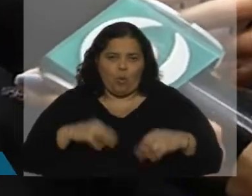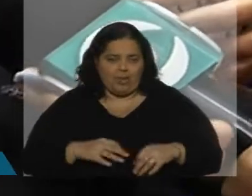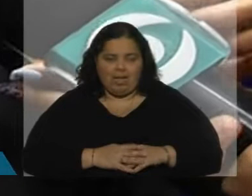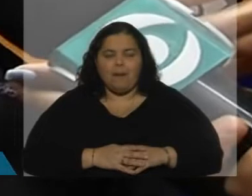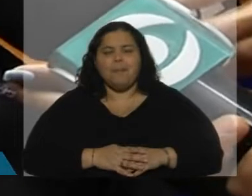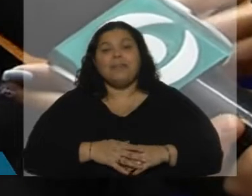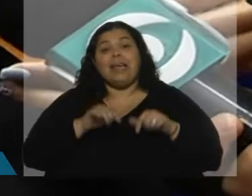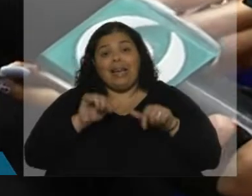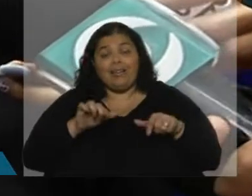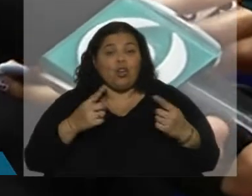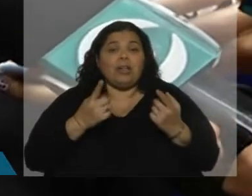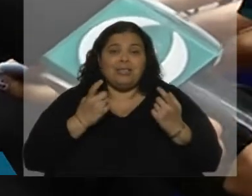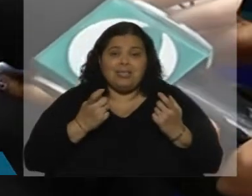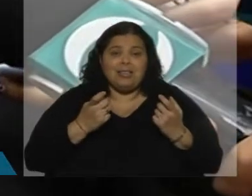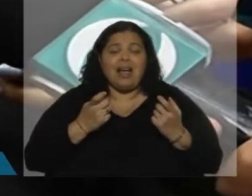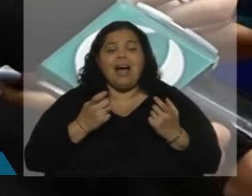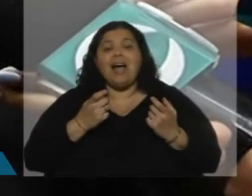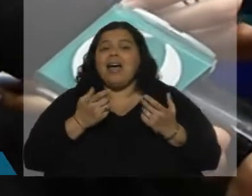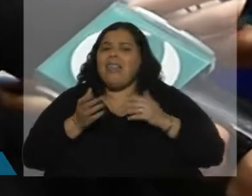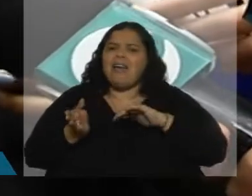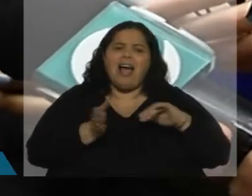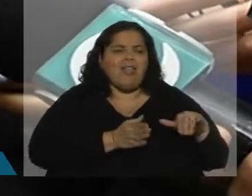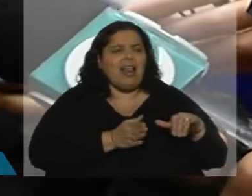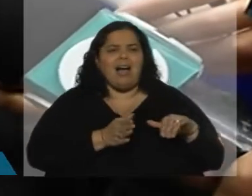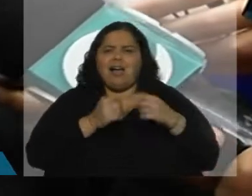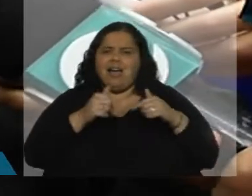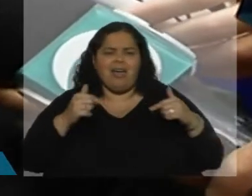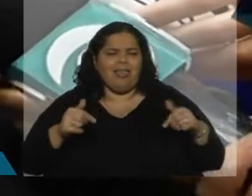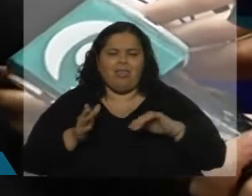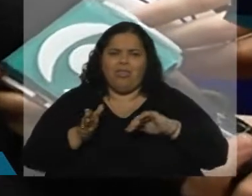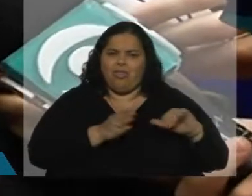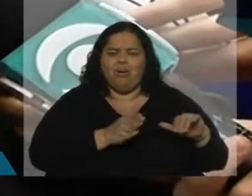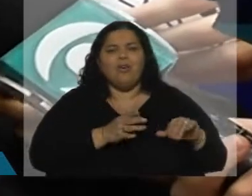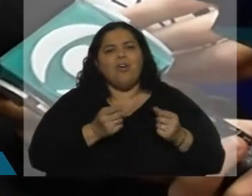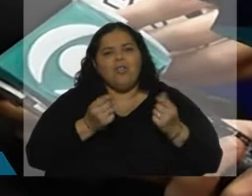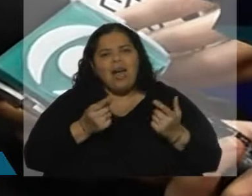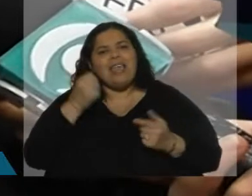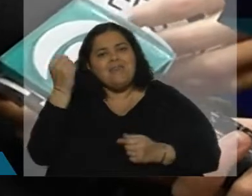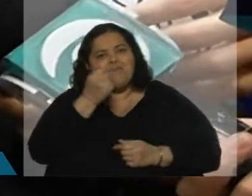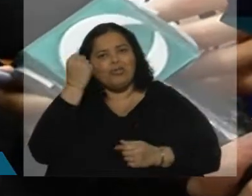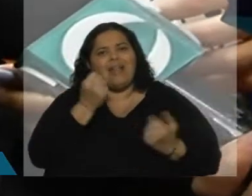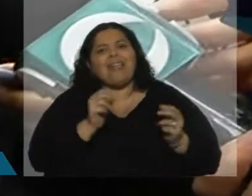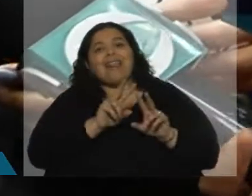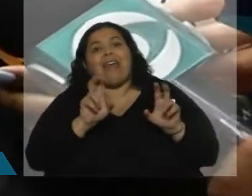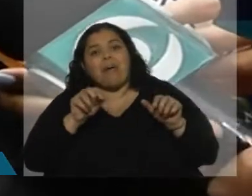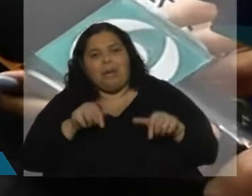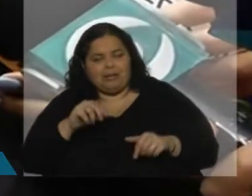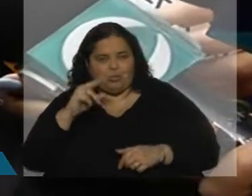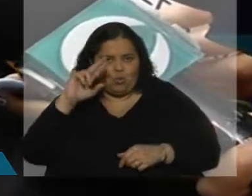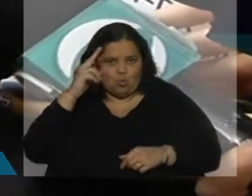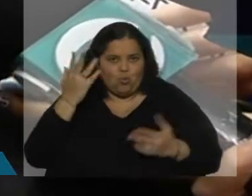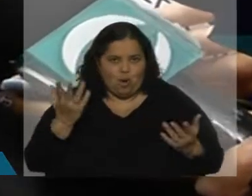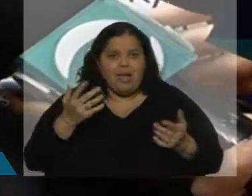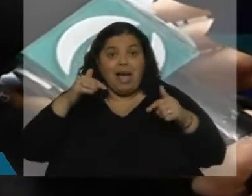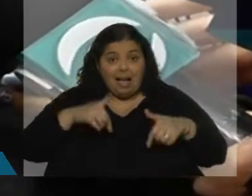es necesario que dejemos de lado muchas cosas y nos pongamos en temas importantes que tiene el país acá este es un tema